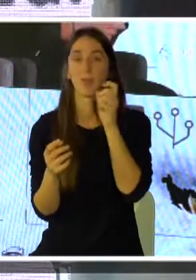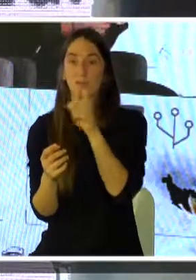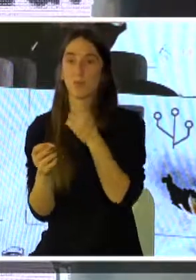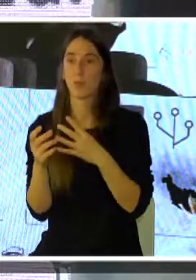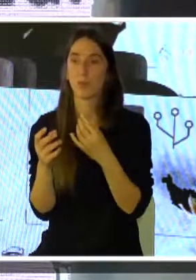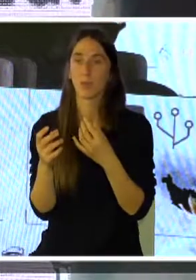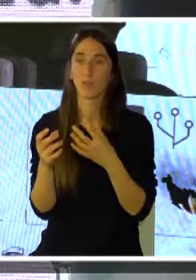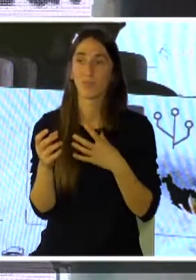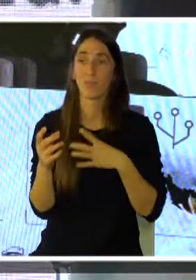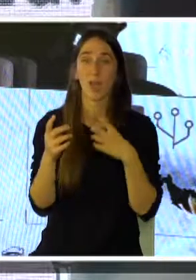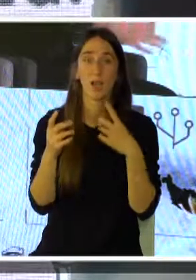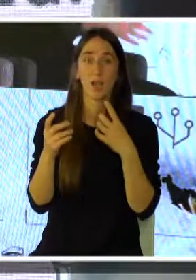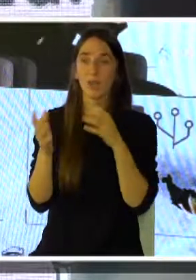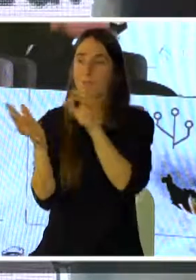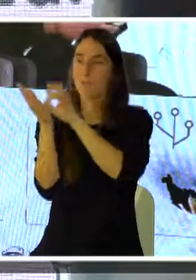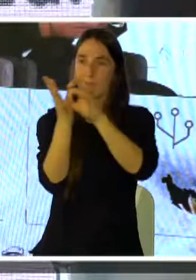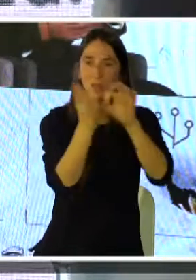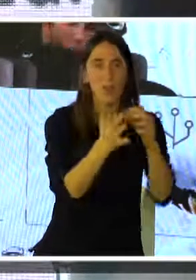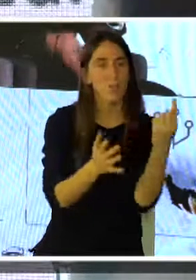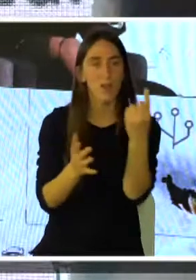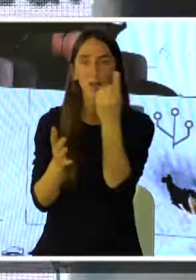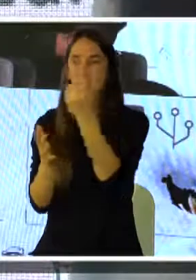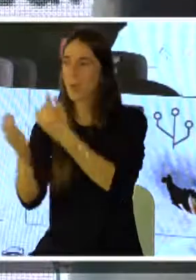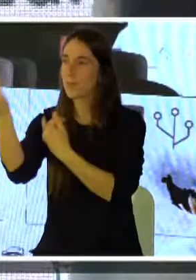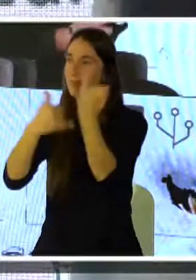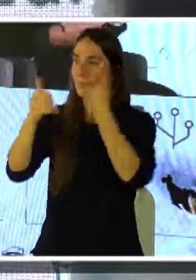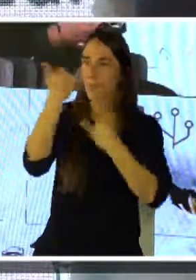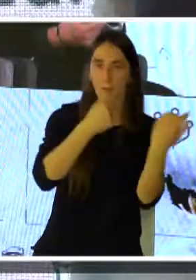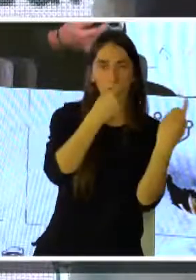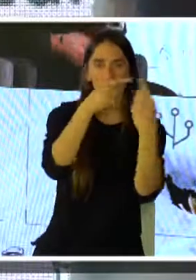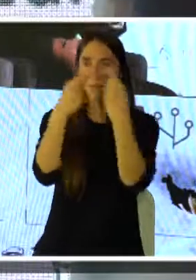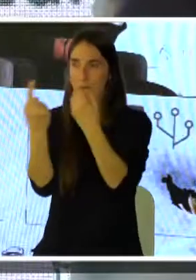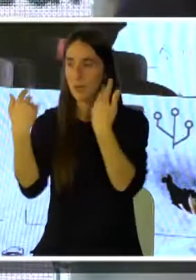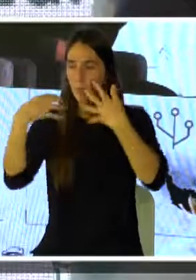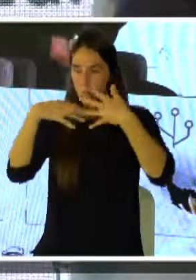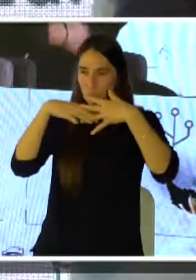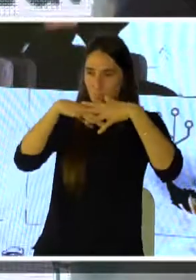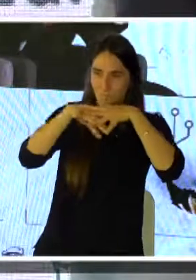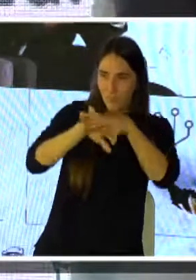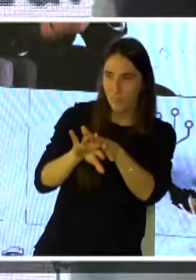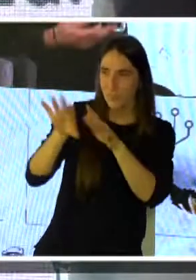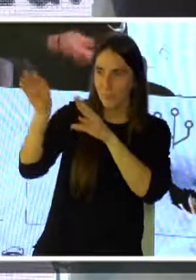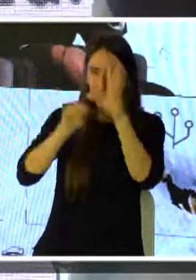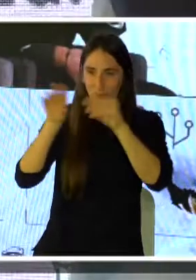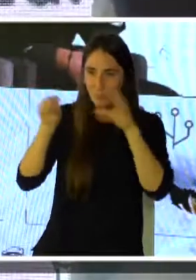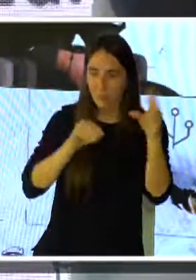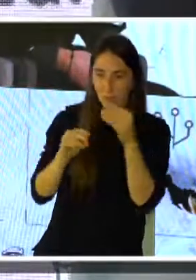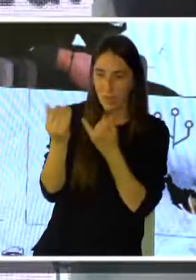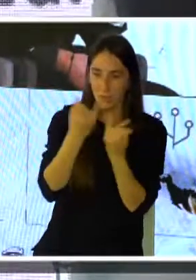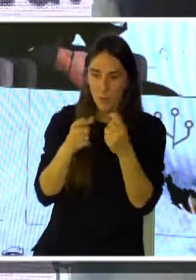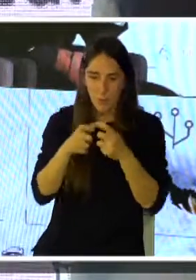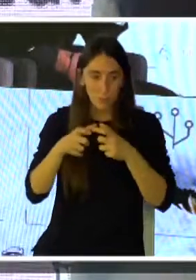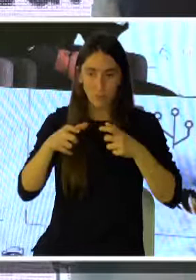primero teníamos diferentes sistemas que cada uno tenía sus datos, después los empezamos a interconectar, después empezamos a tener grandes volúmenes de